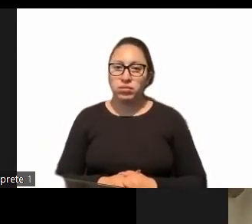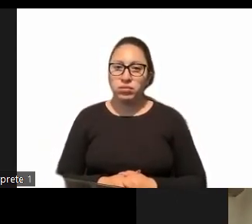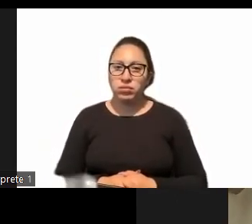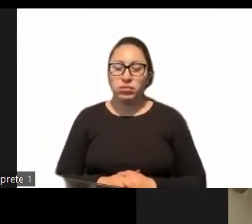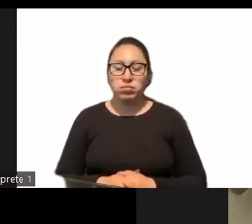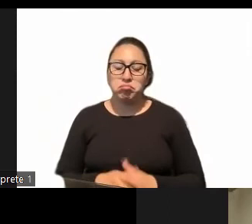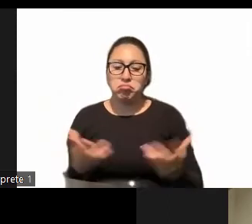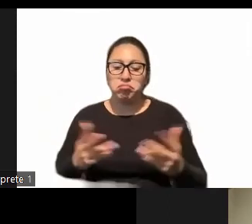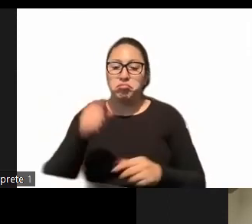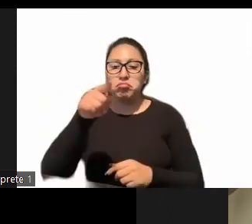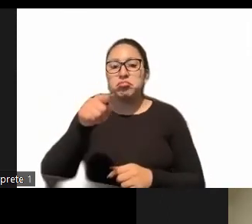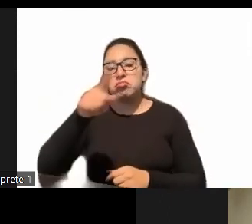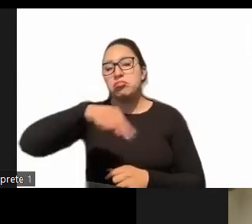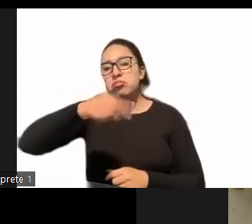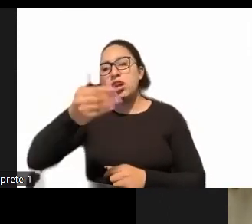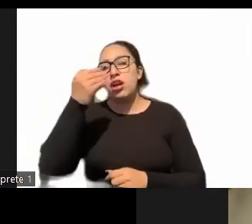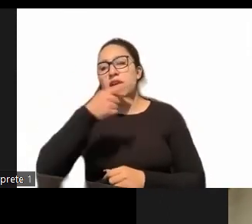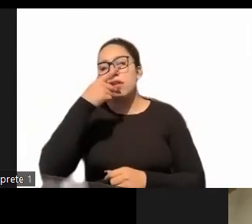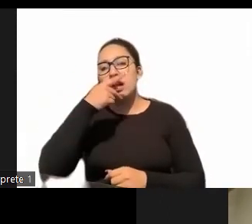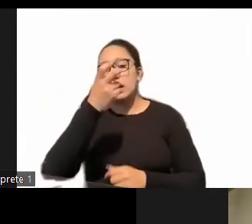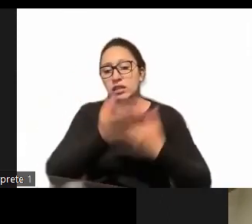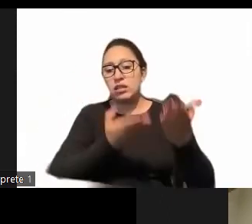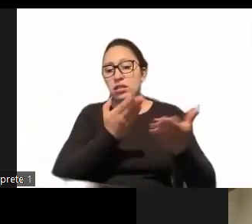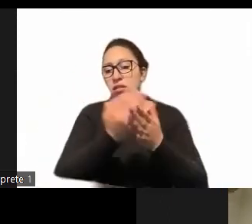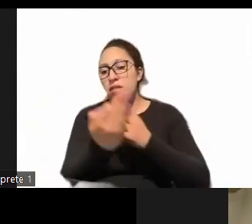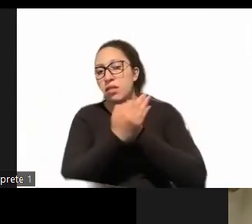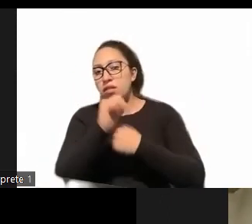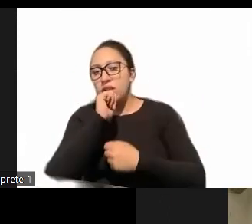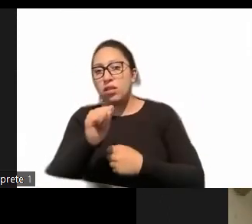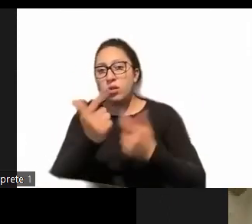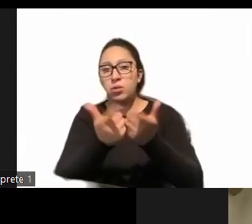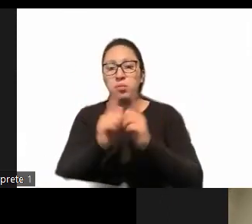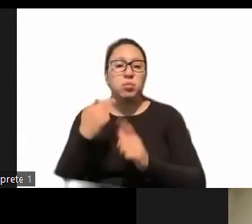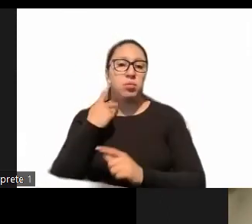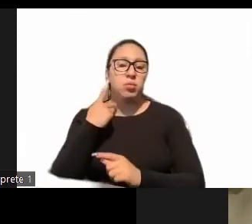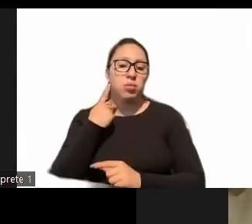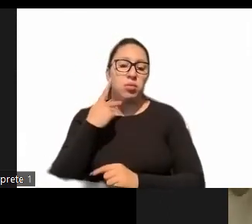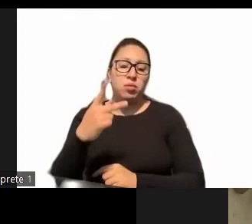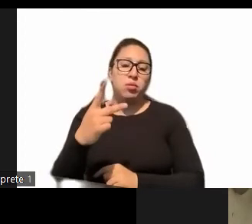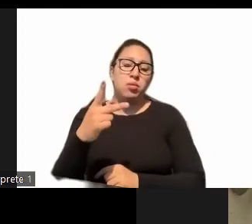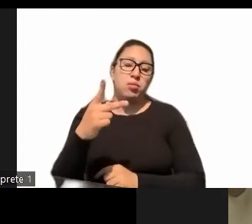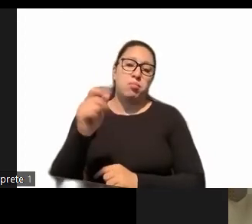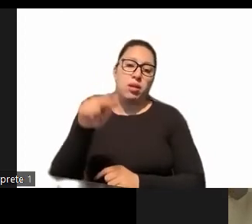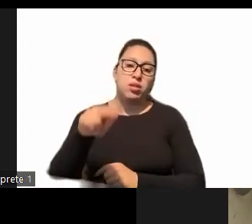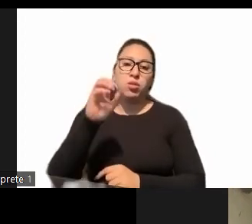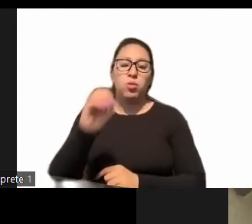en algunos dictámenes o a mi grupo parlamentario en los que he estado hablando en contra o los que hablé en contra en esta sesión,